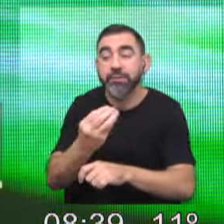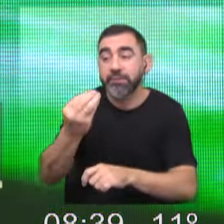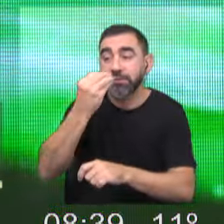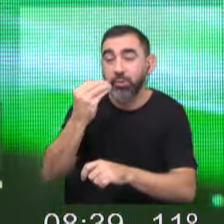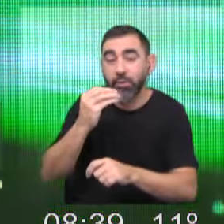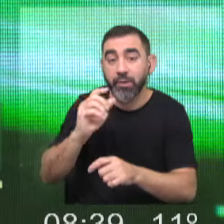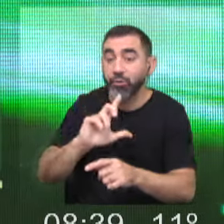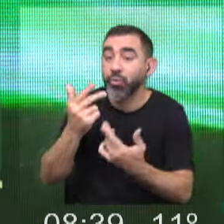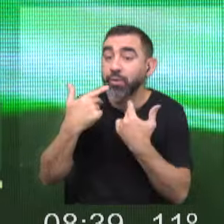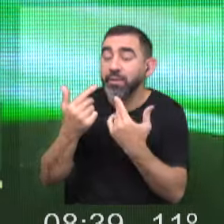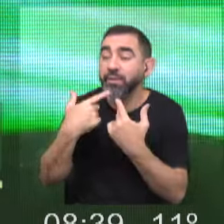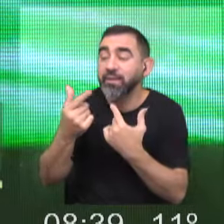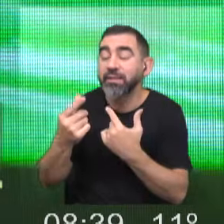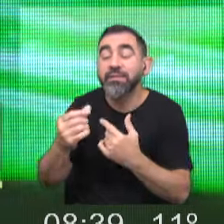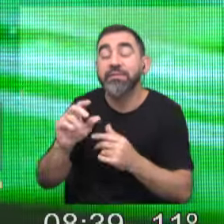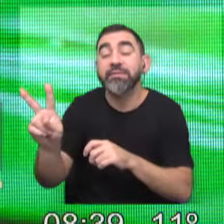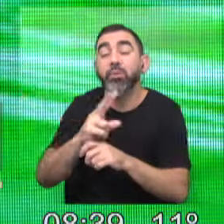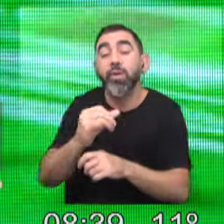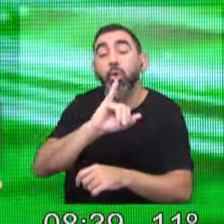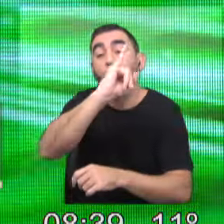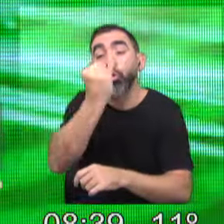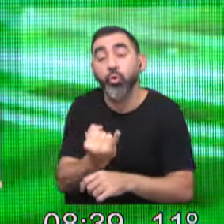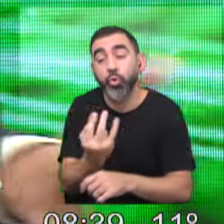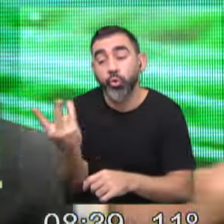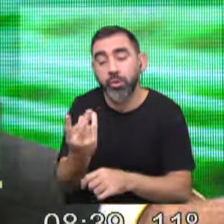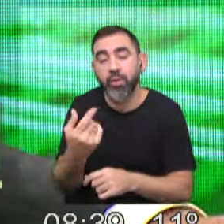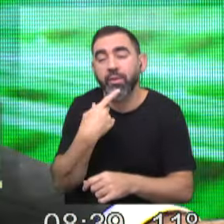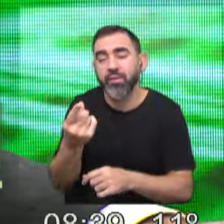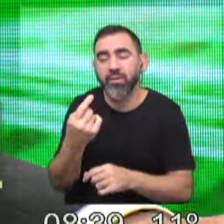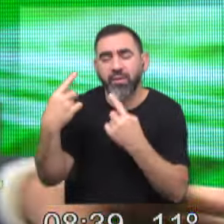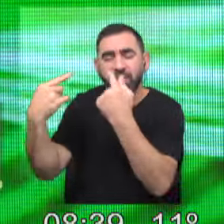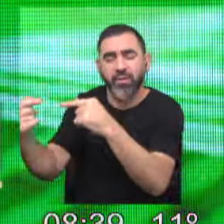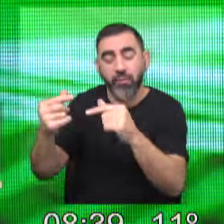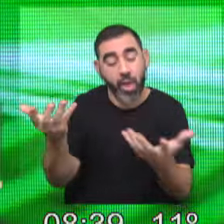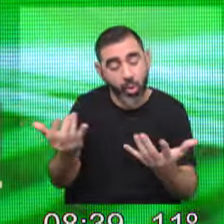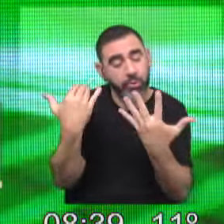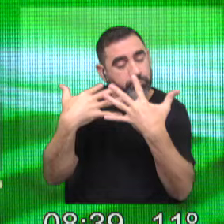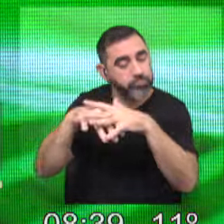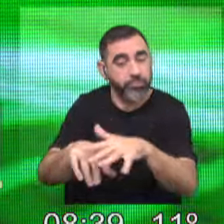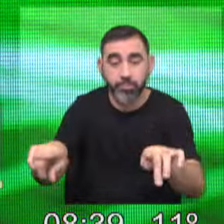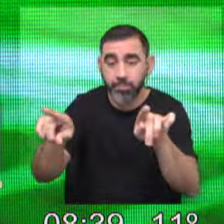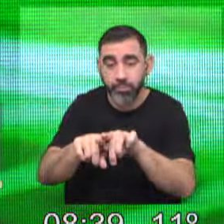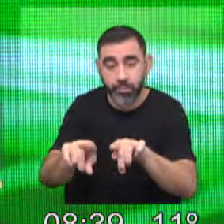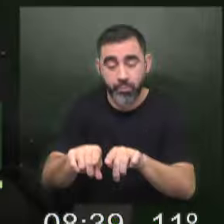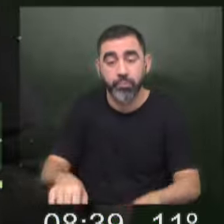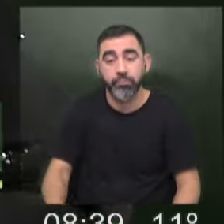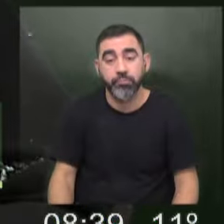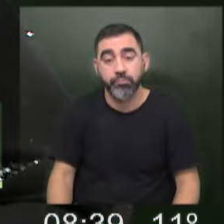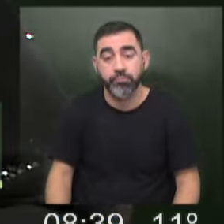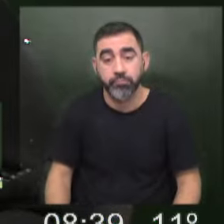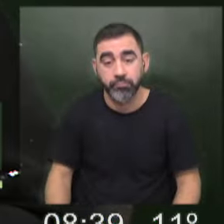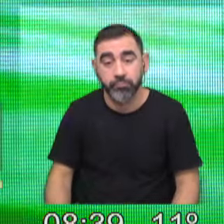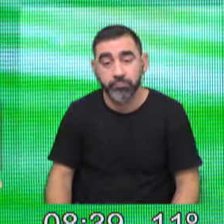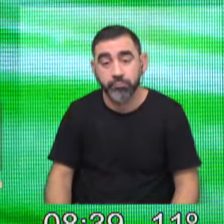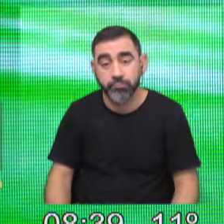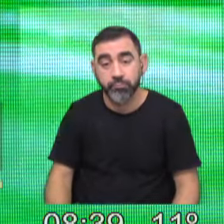alimentaria, sino hablar de seguridad nutricional. Ambas van de la mano. Antes se hablaban como dos cosas diferentes. Hoy es absolutamente imposible. Pero no es solo pasar hambre,